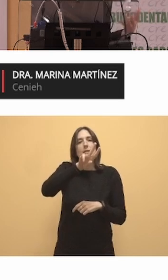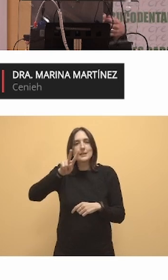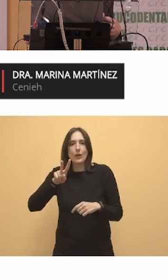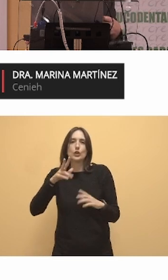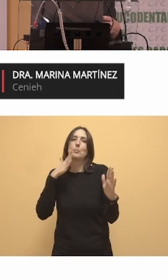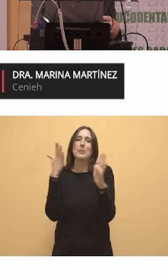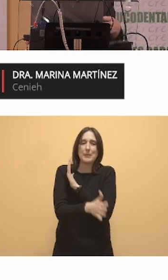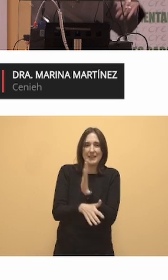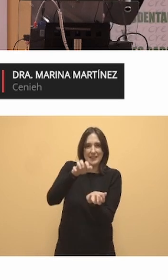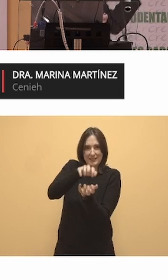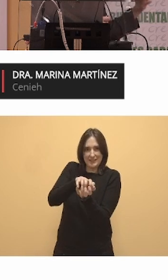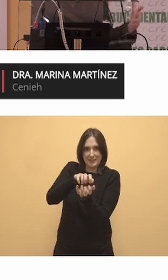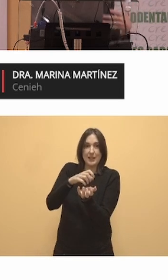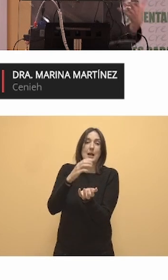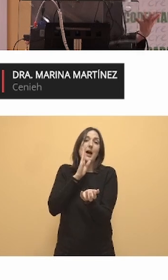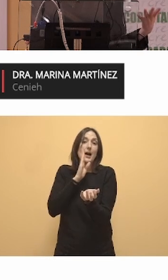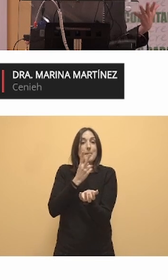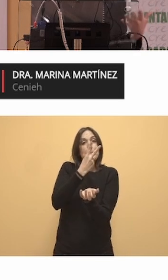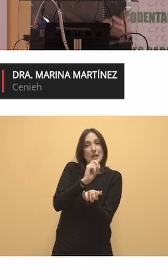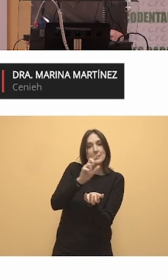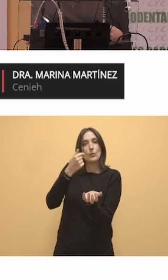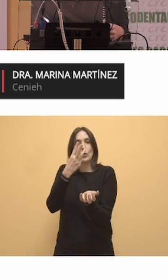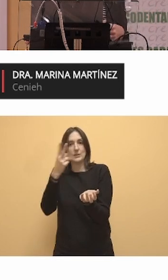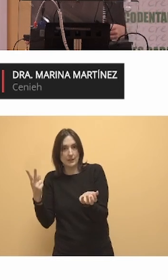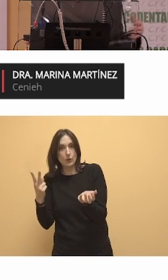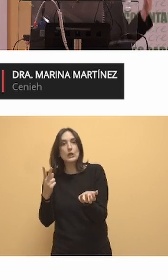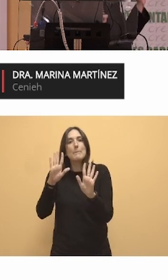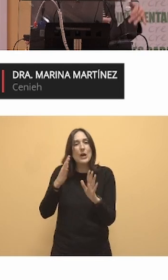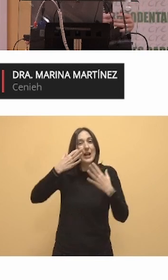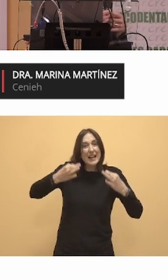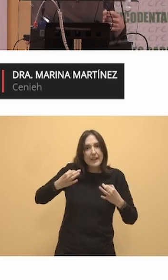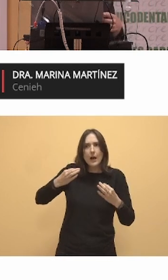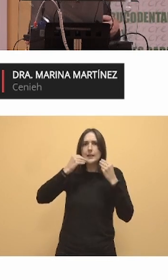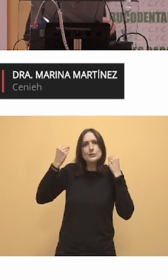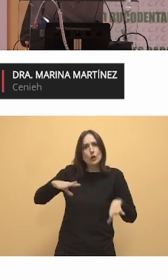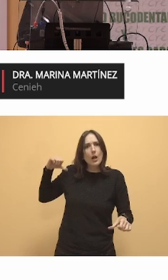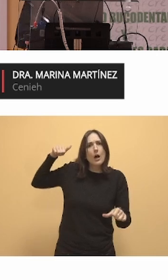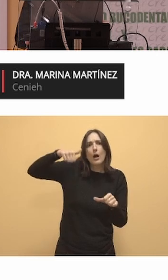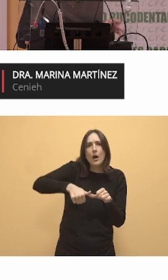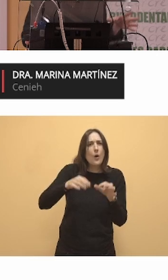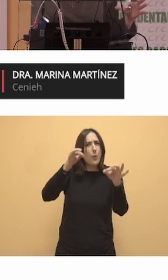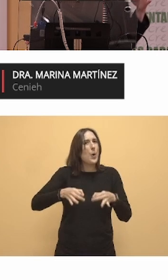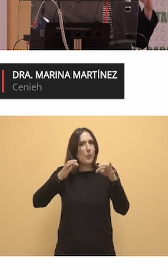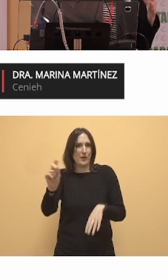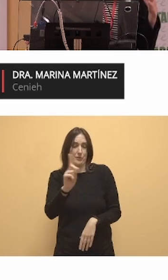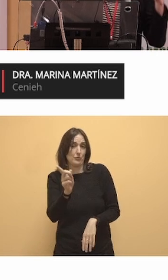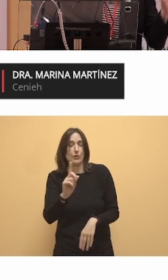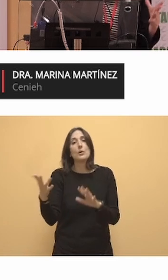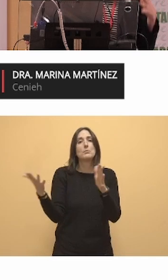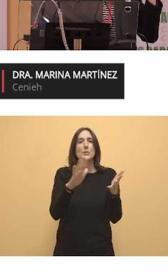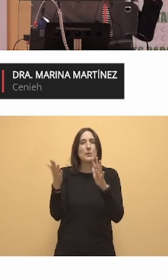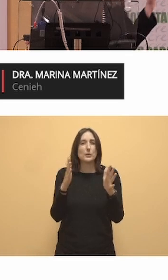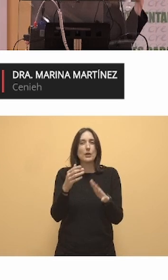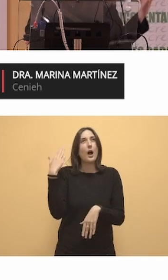esto en la evolución no siempre ha sido así. Nos tenemos que remontar a más o menos el